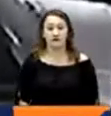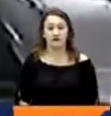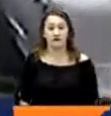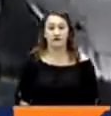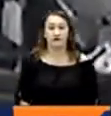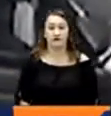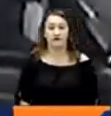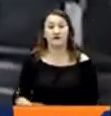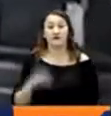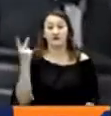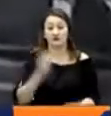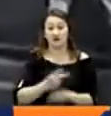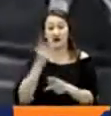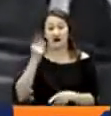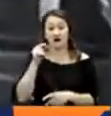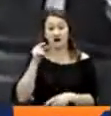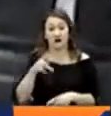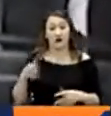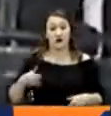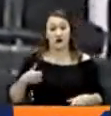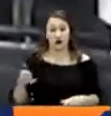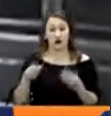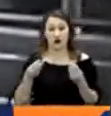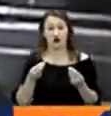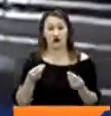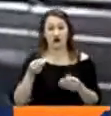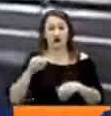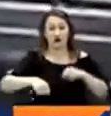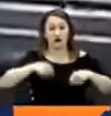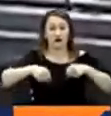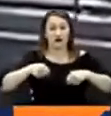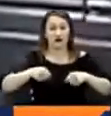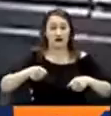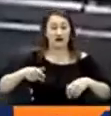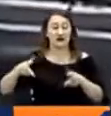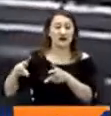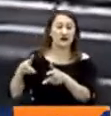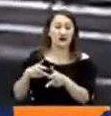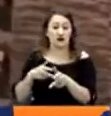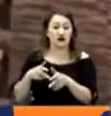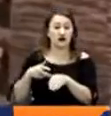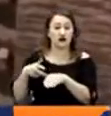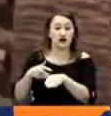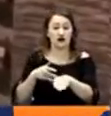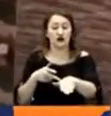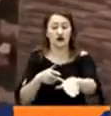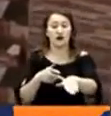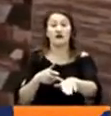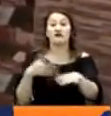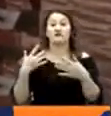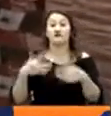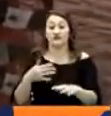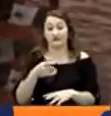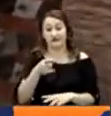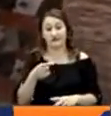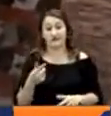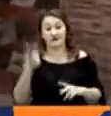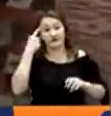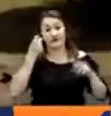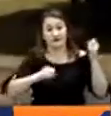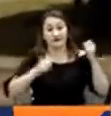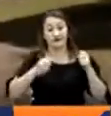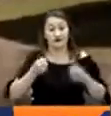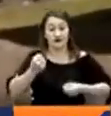La peligrosa práctica con la que muchos jóvenes ponen en riesgo sus vidas al colgarse con su bicicleta de los buses tiene en aprietos a conductores